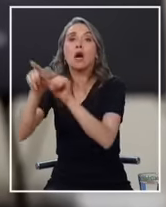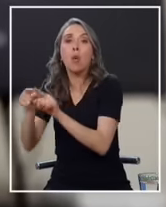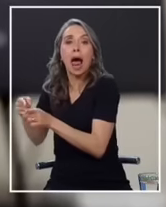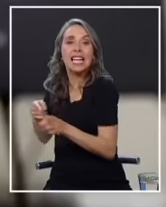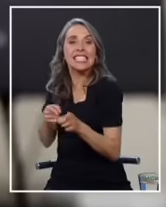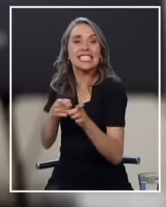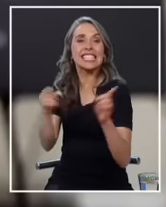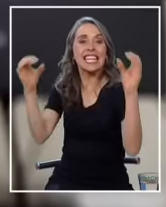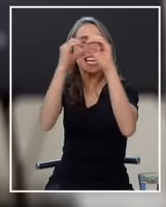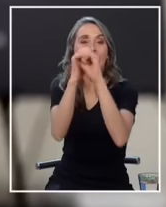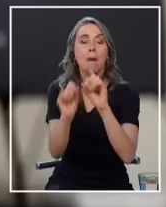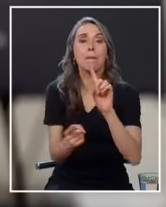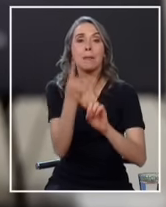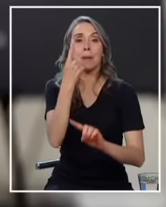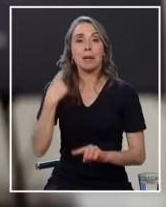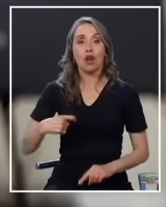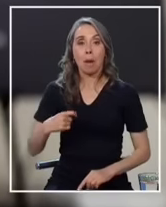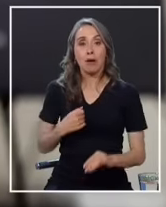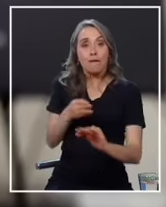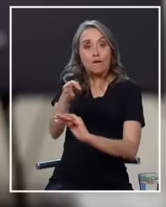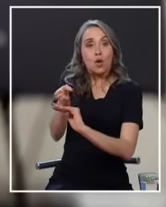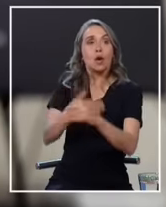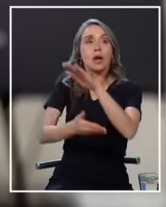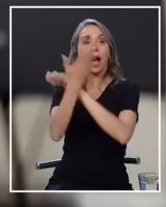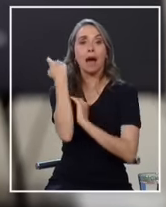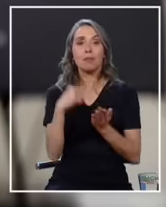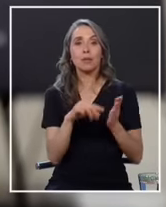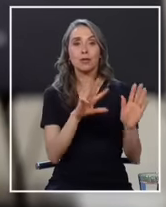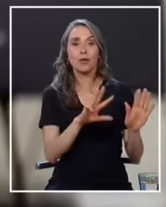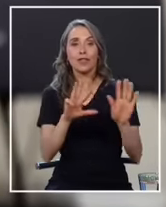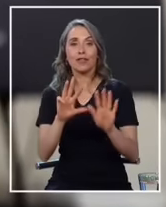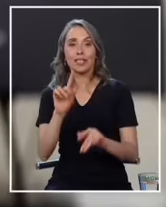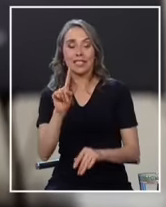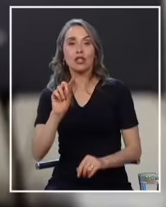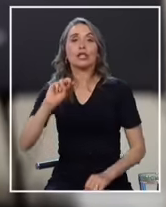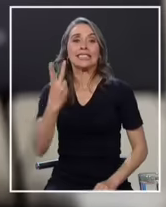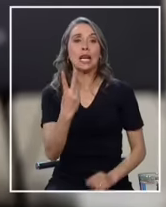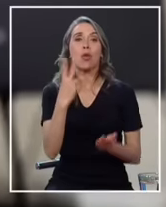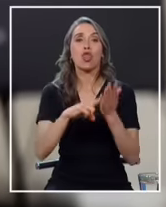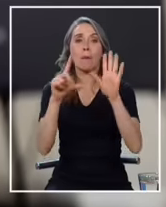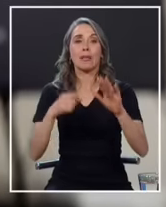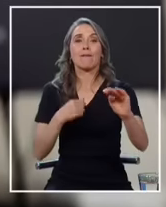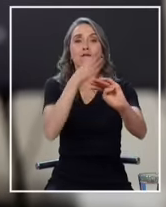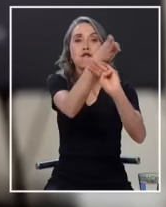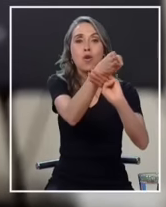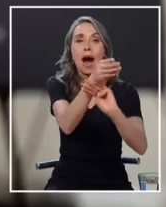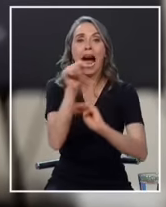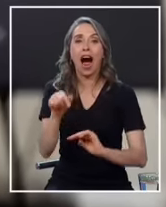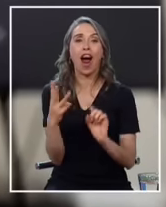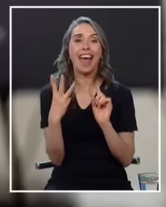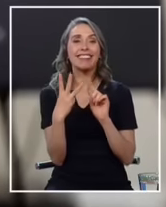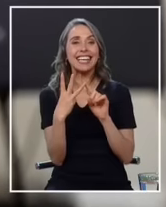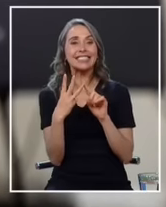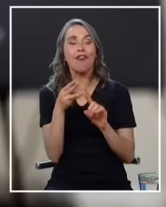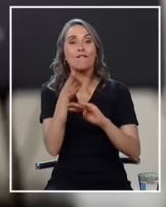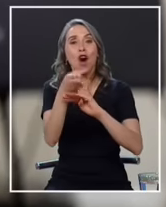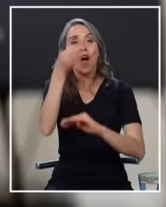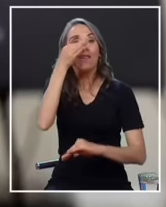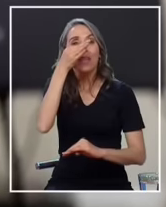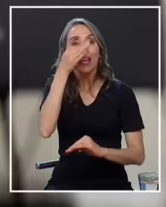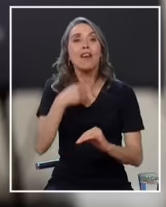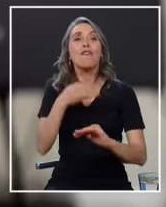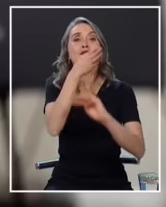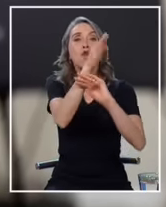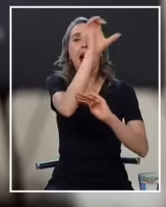Mi primero en Norteamérica fue el de 1991, el segundo en 2017 y este será el tercero, pero estuve